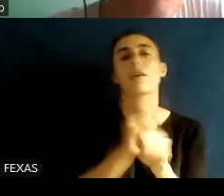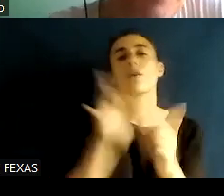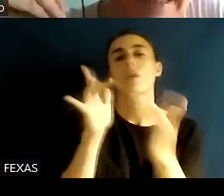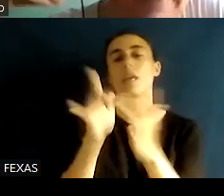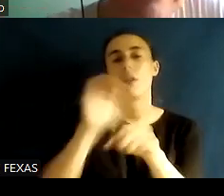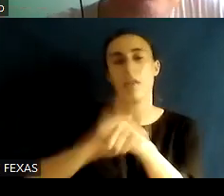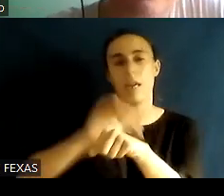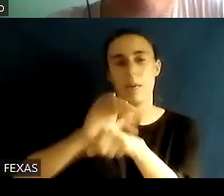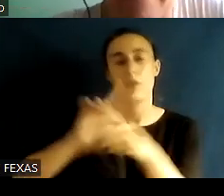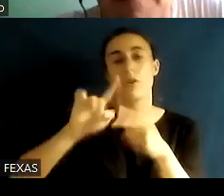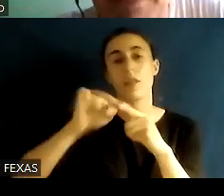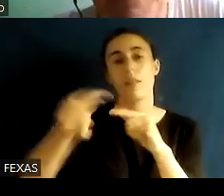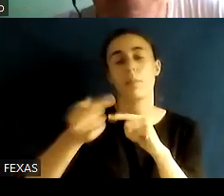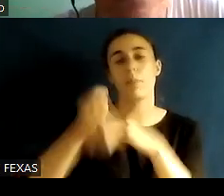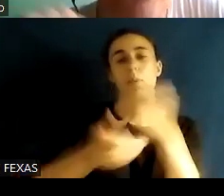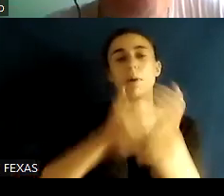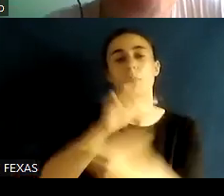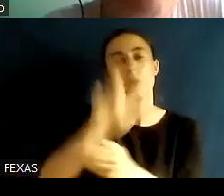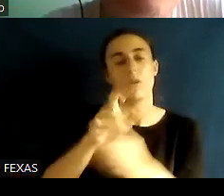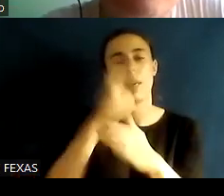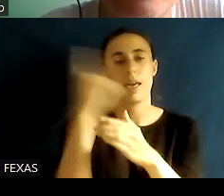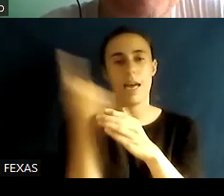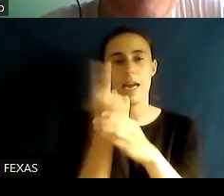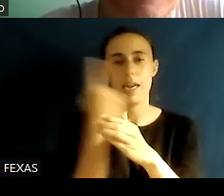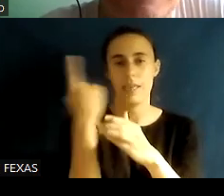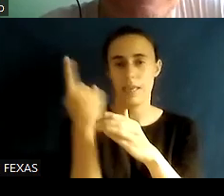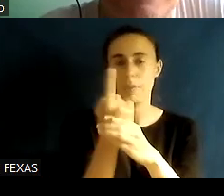cosa que acabaría repercutiendo sobre